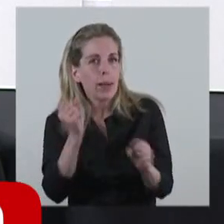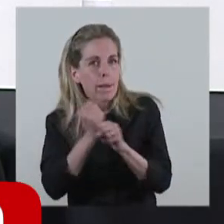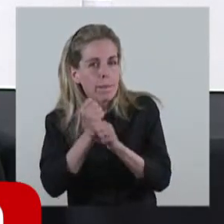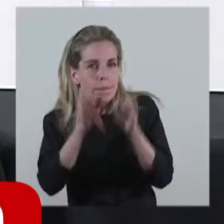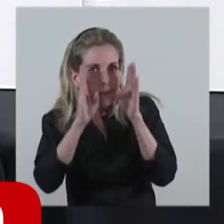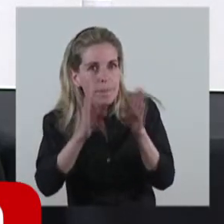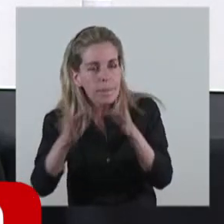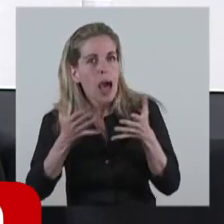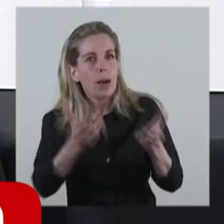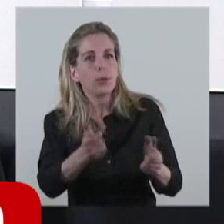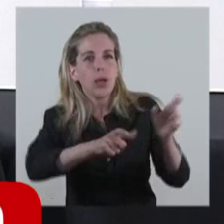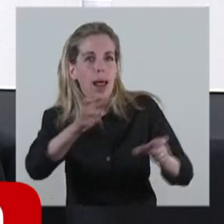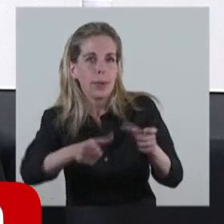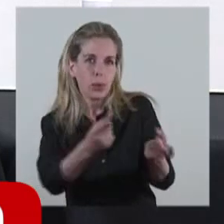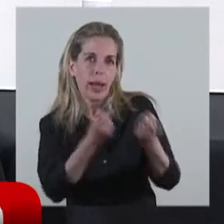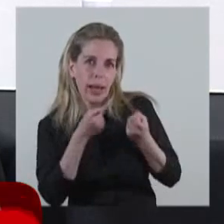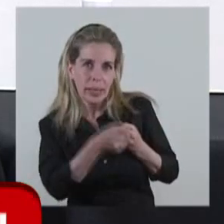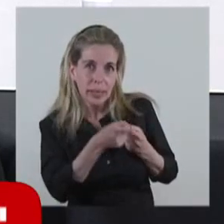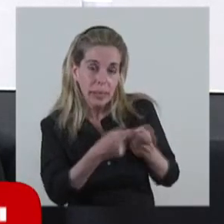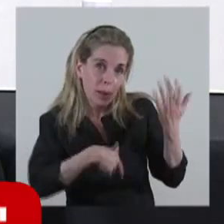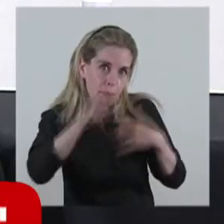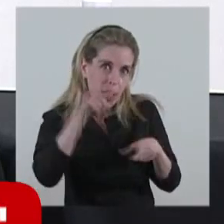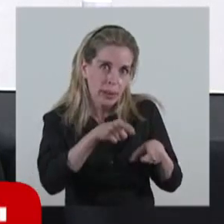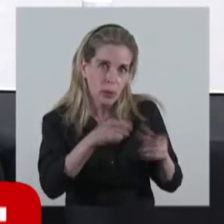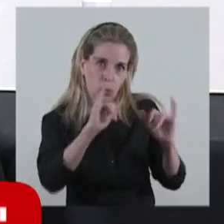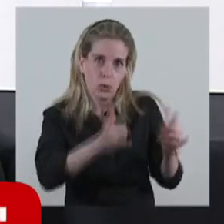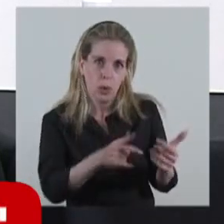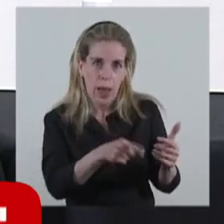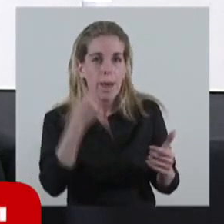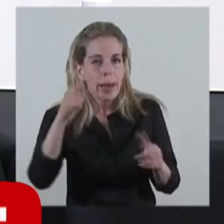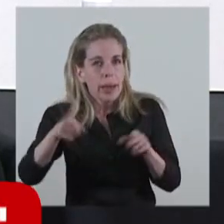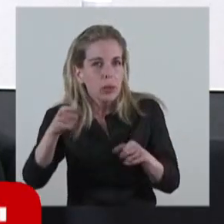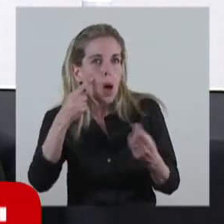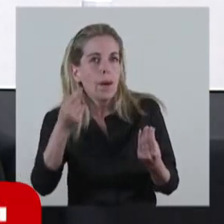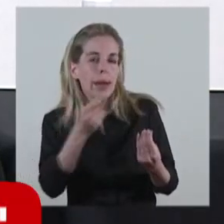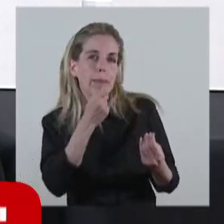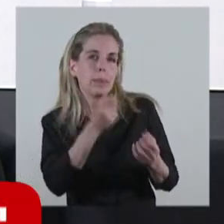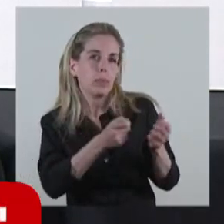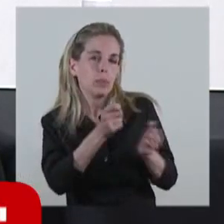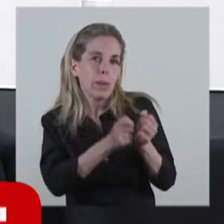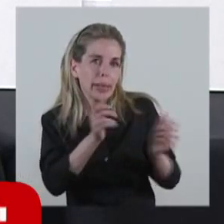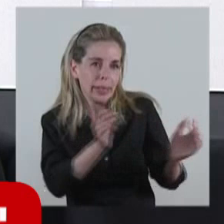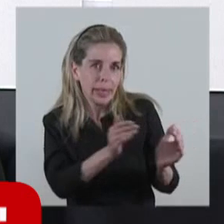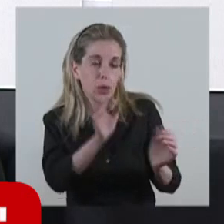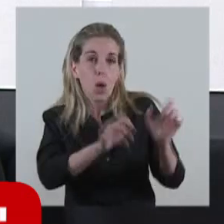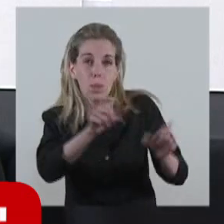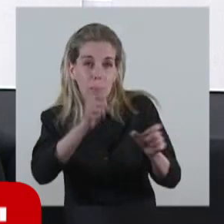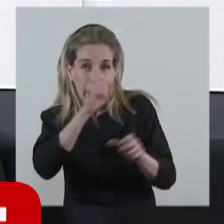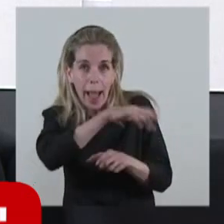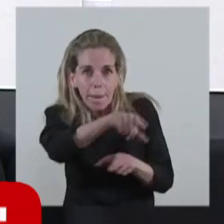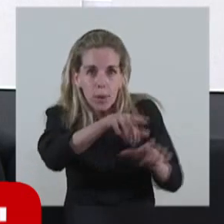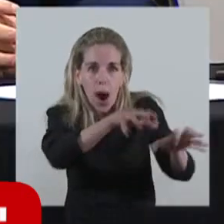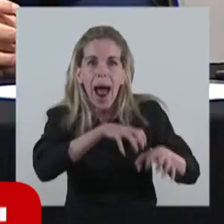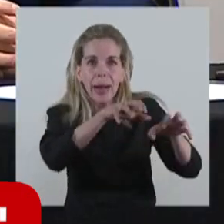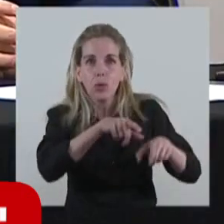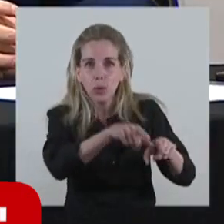las personas que más necesitan y, consecuentemente, la competitividad de un pequeño, un mediano o un agricultor familiar es